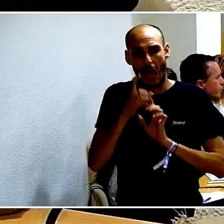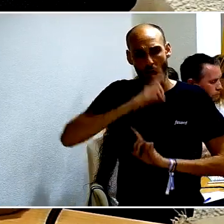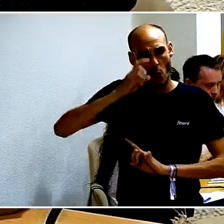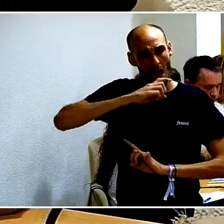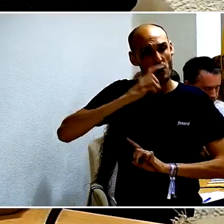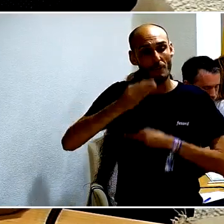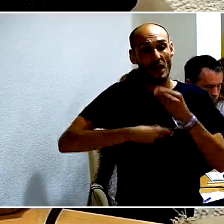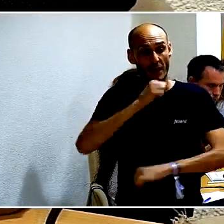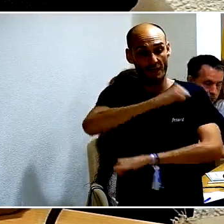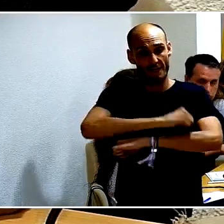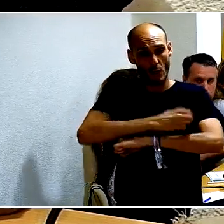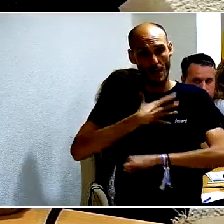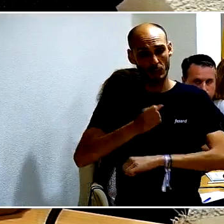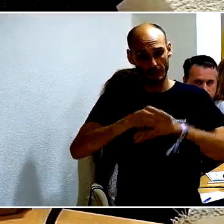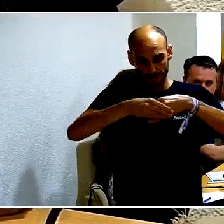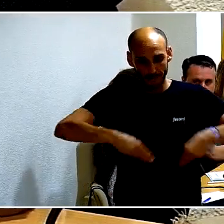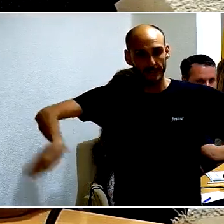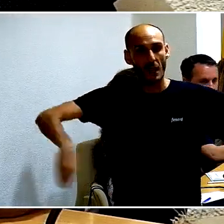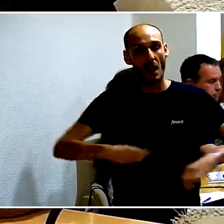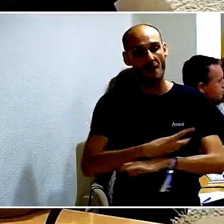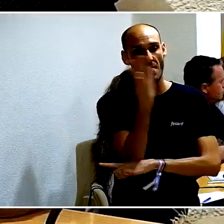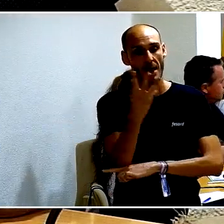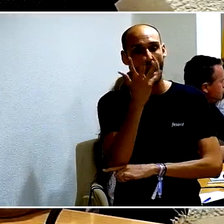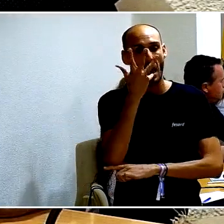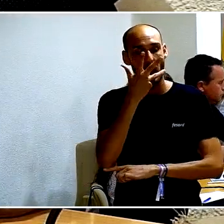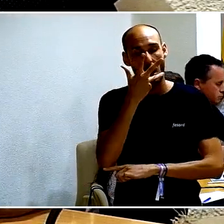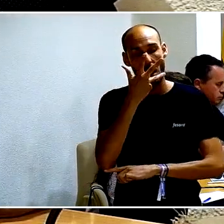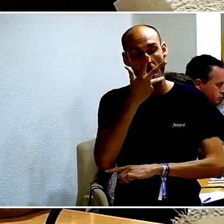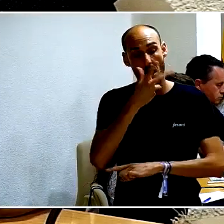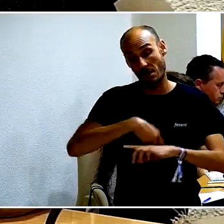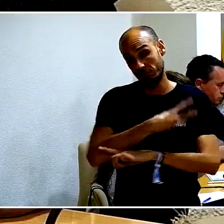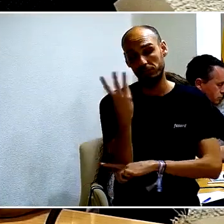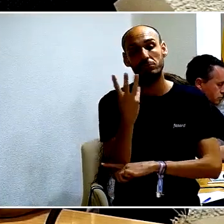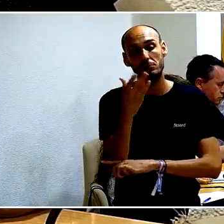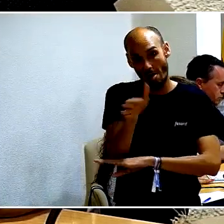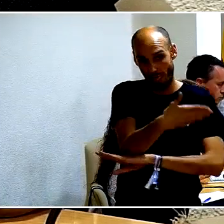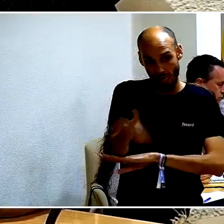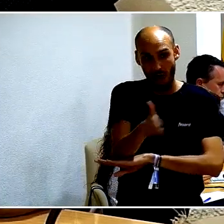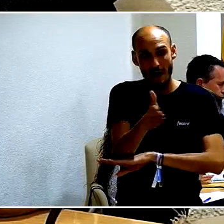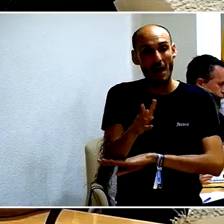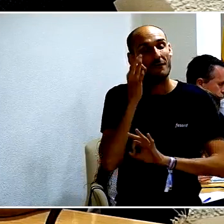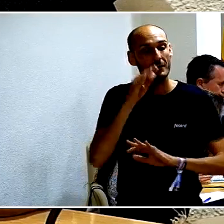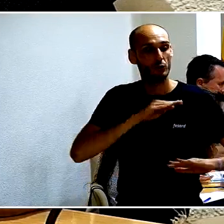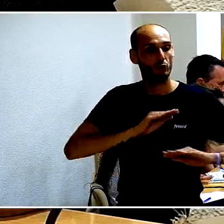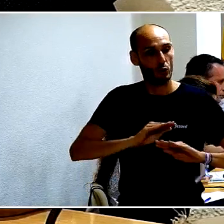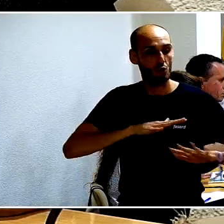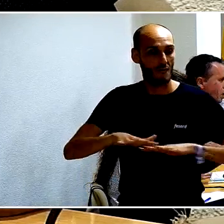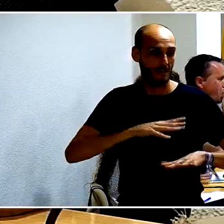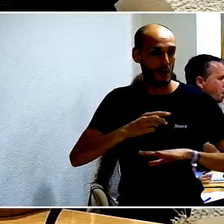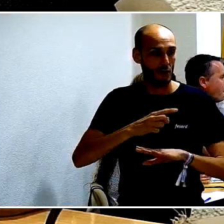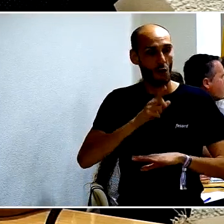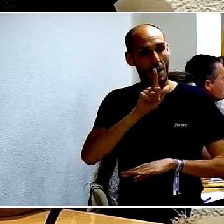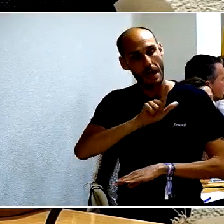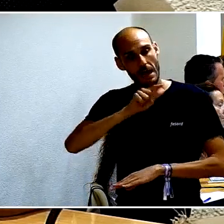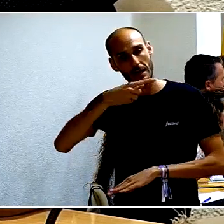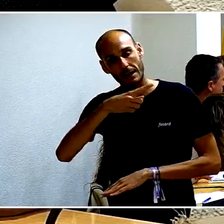del Ayuntamiento la bandera arcoíris del movimiento LGTBI. 3. Poner en marcha